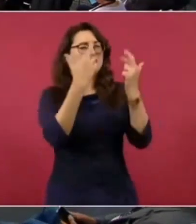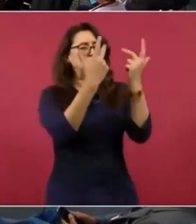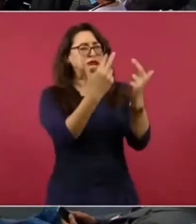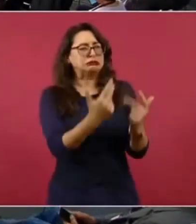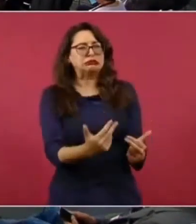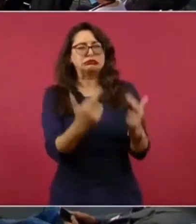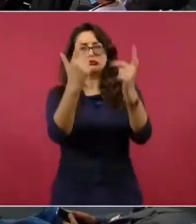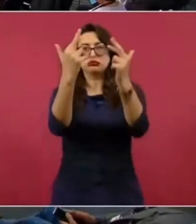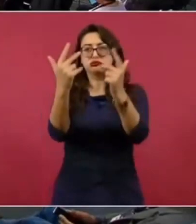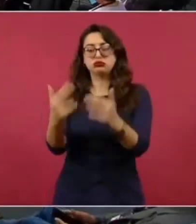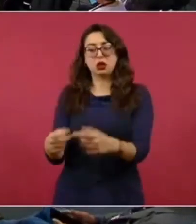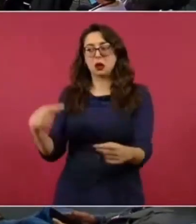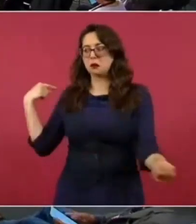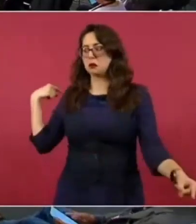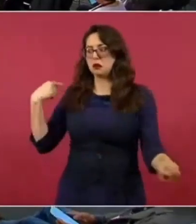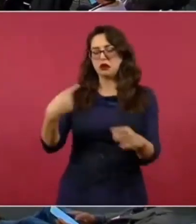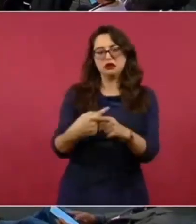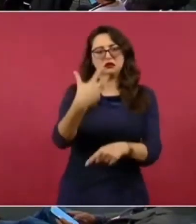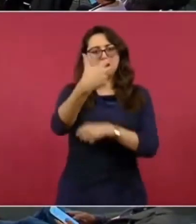Tercero,